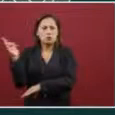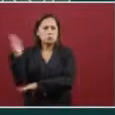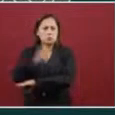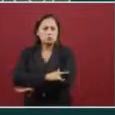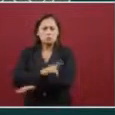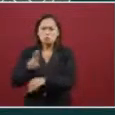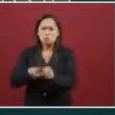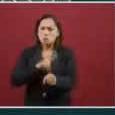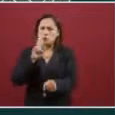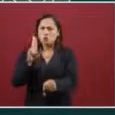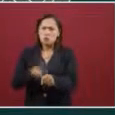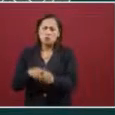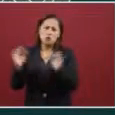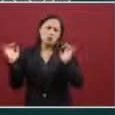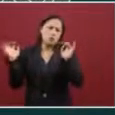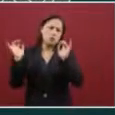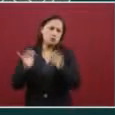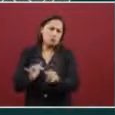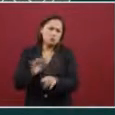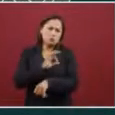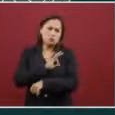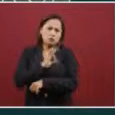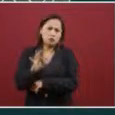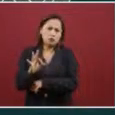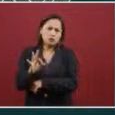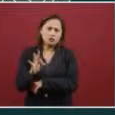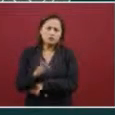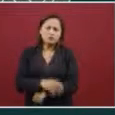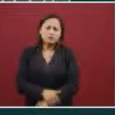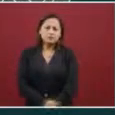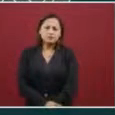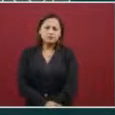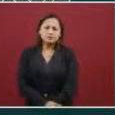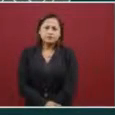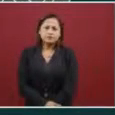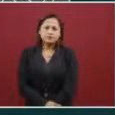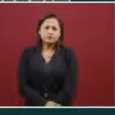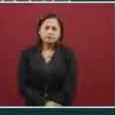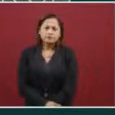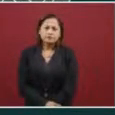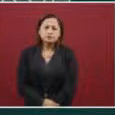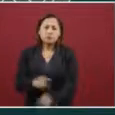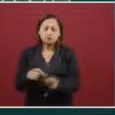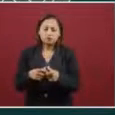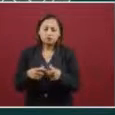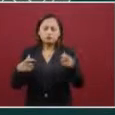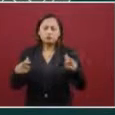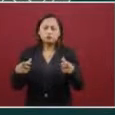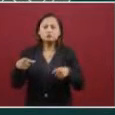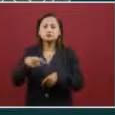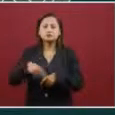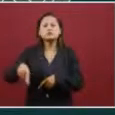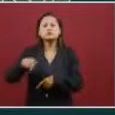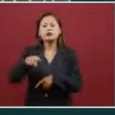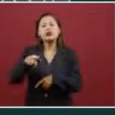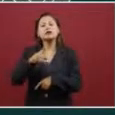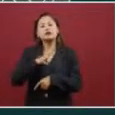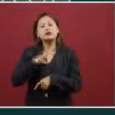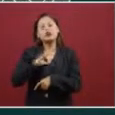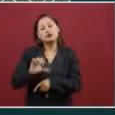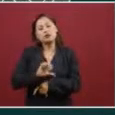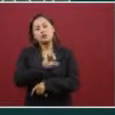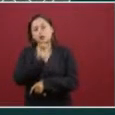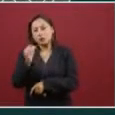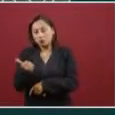de contacto y de terminal y una terminal adicional que